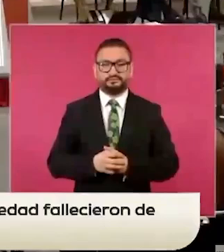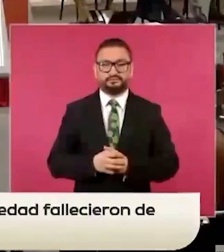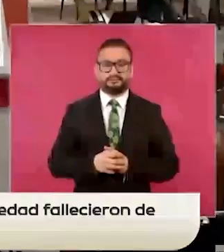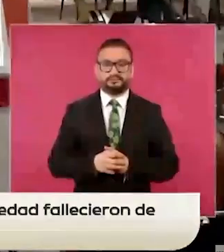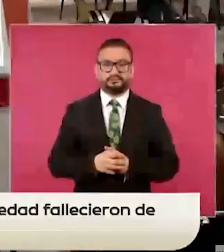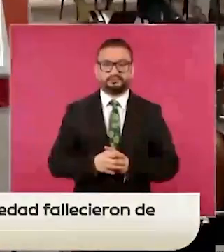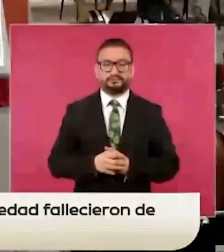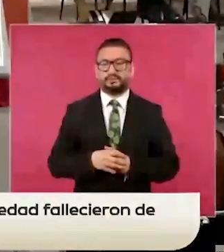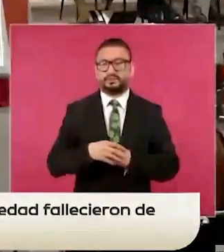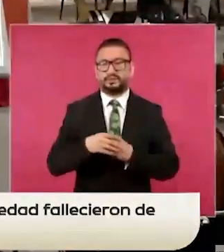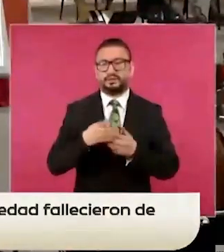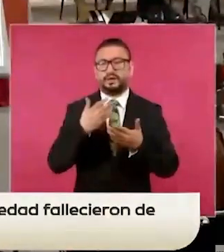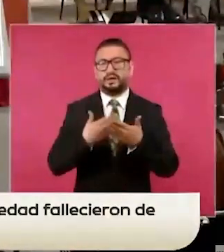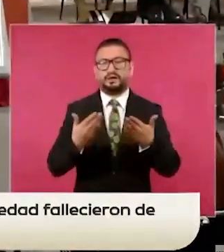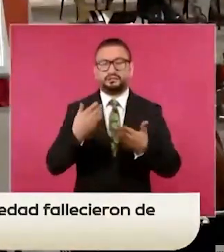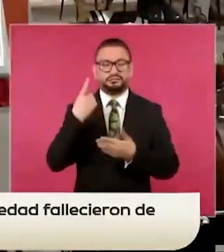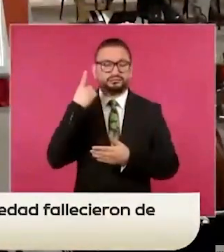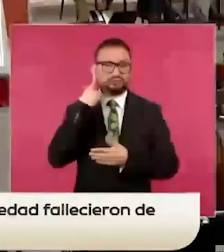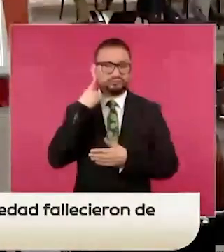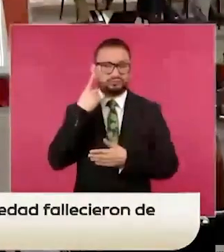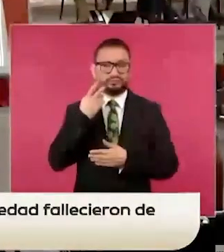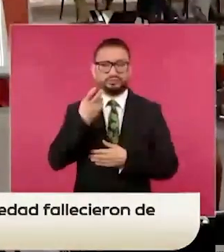Hasta ahora se habla de